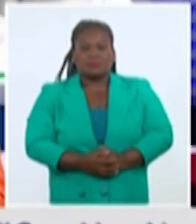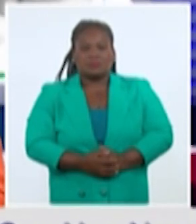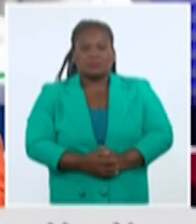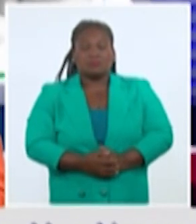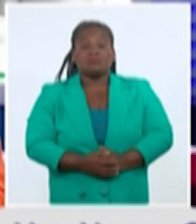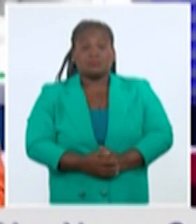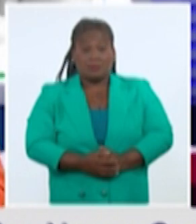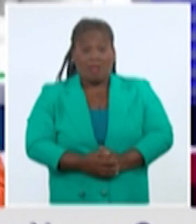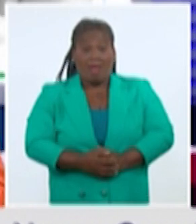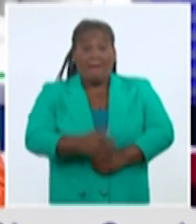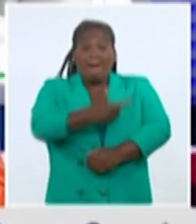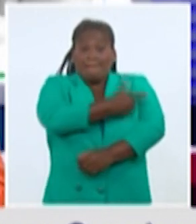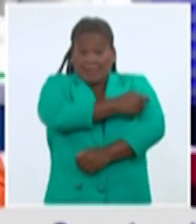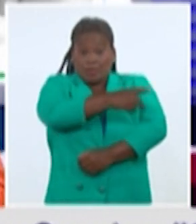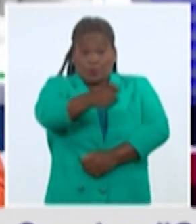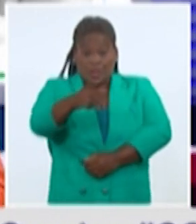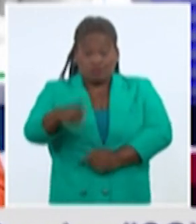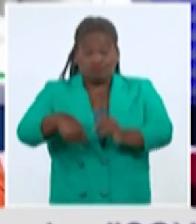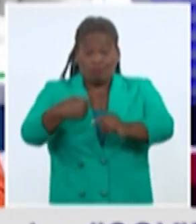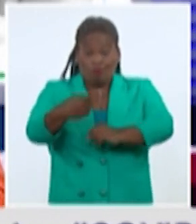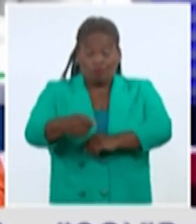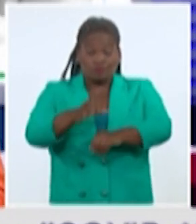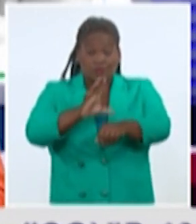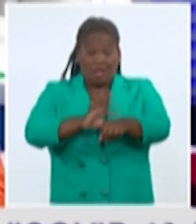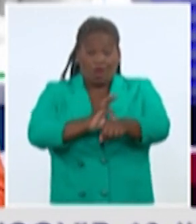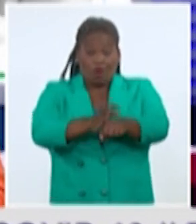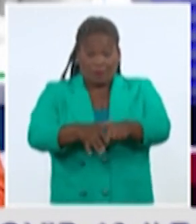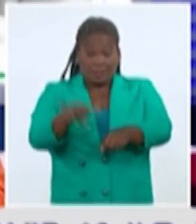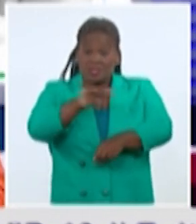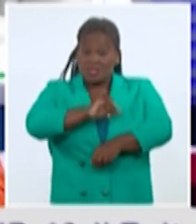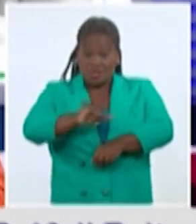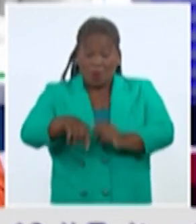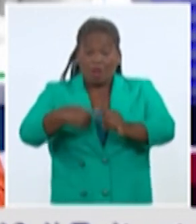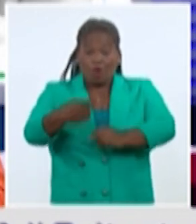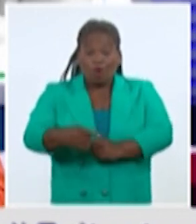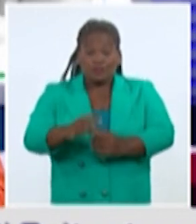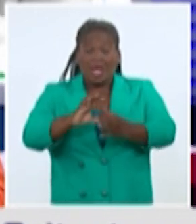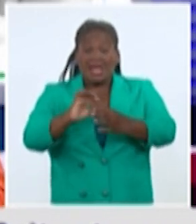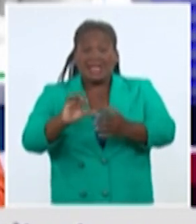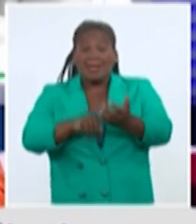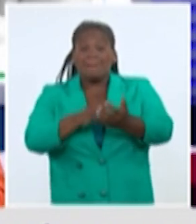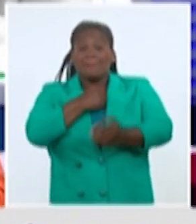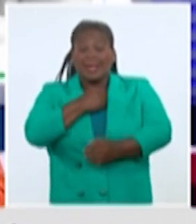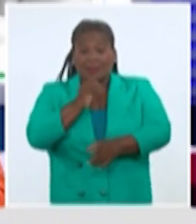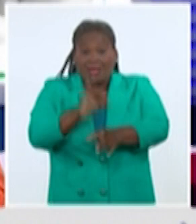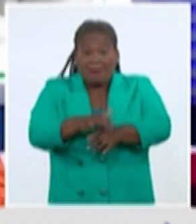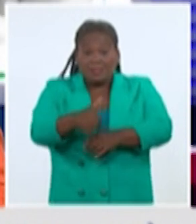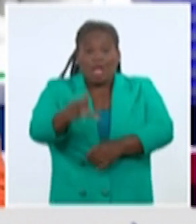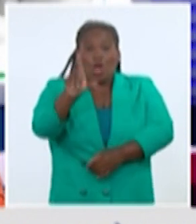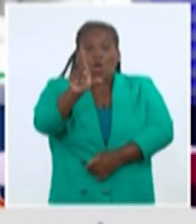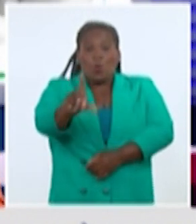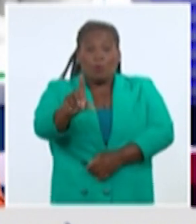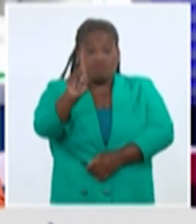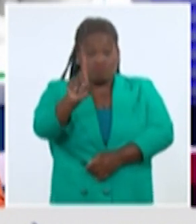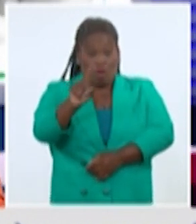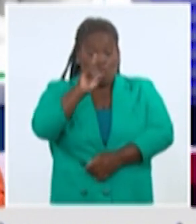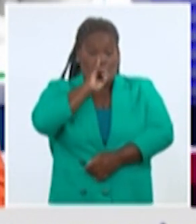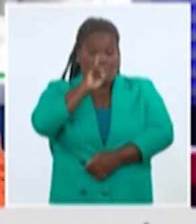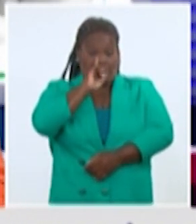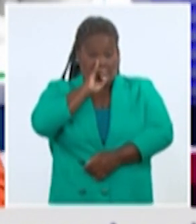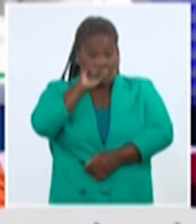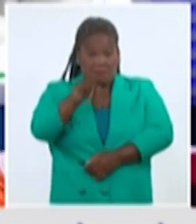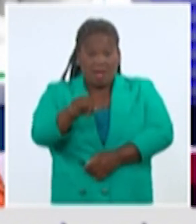Vacunación anti-COVID-19, pero también vacunación antigripal a partir del próximo lunes 1 de noviembre para los adultos